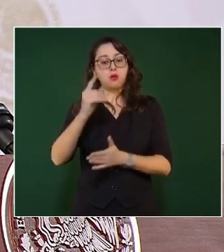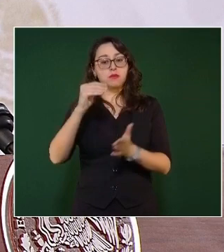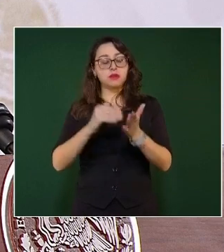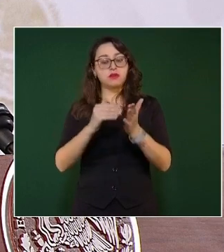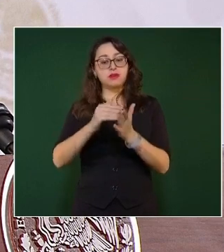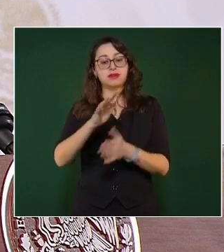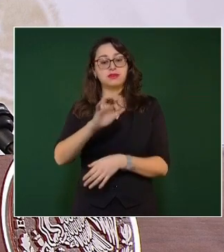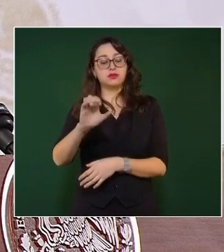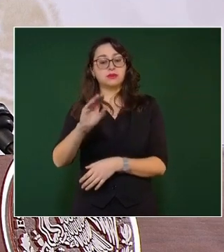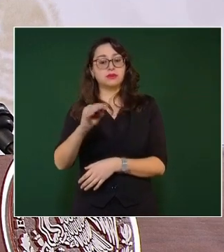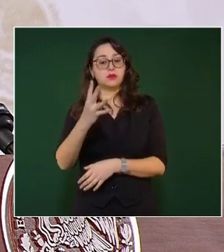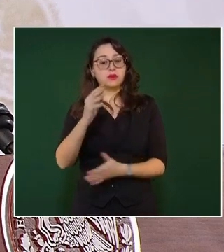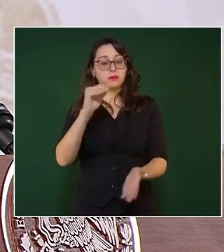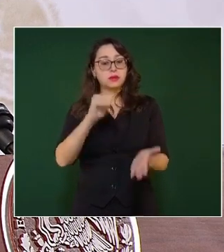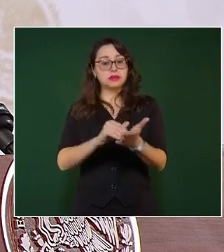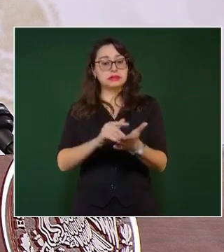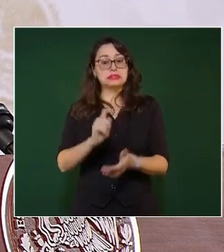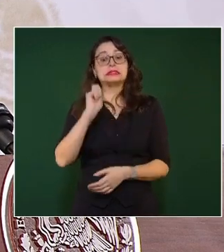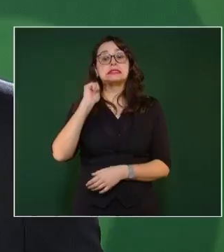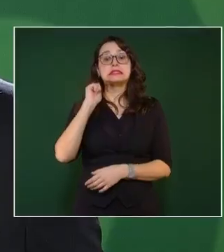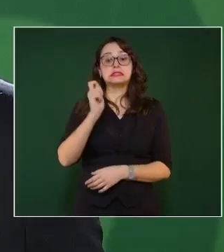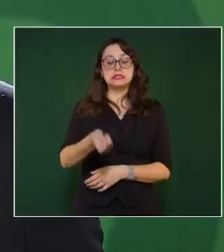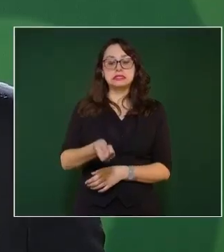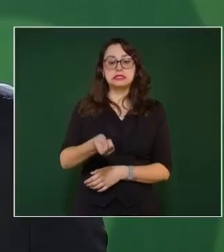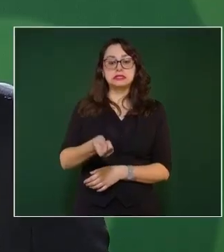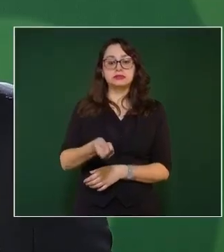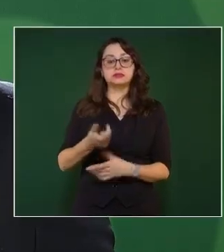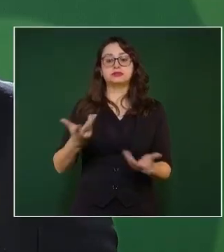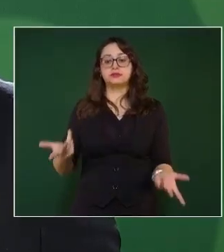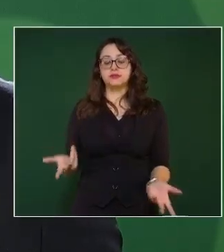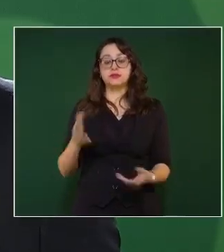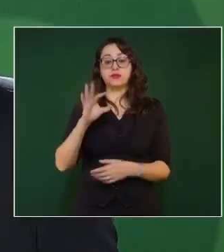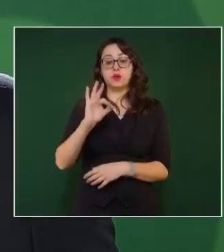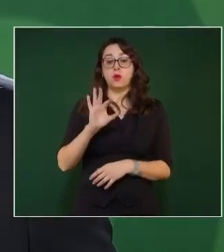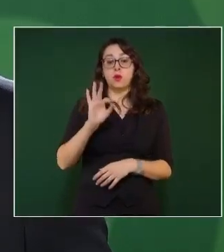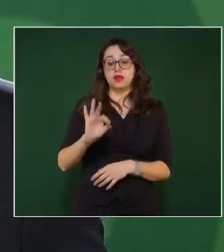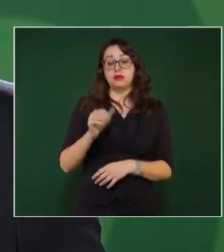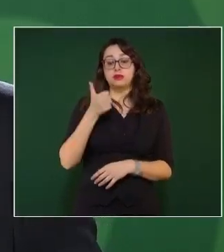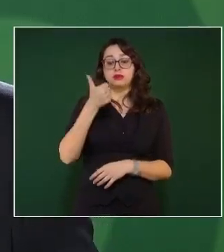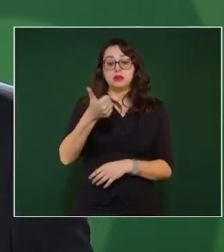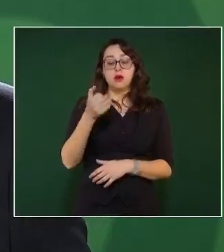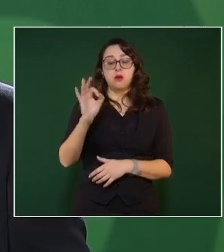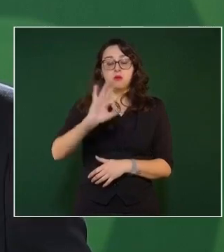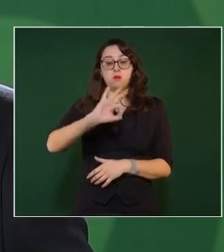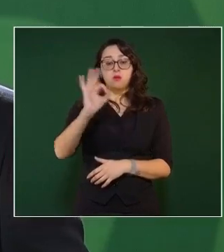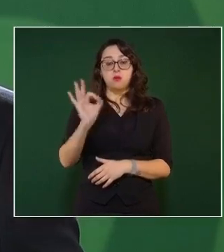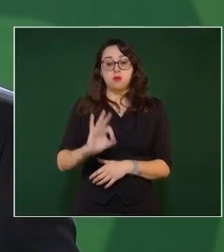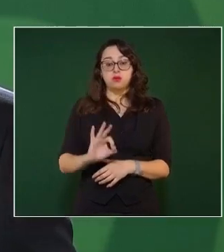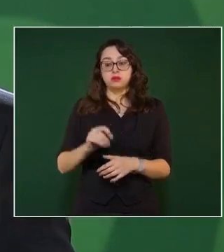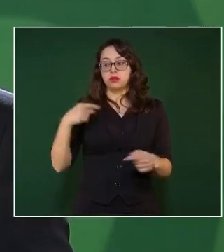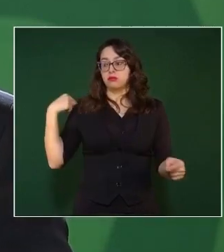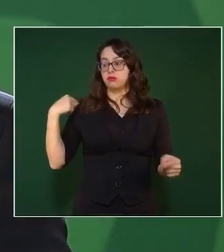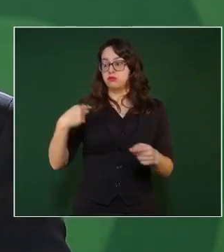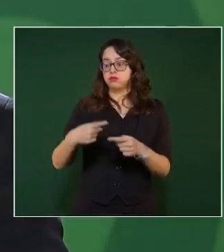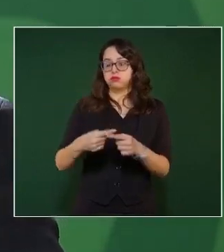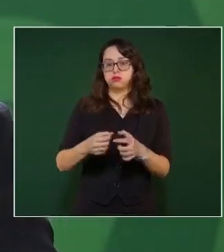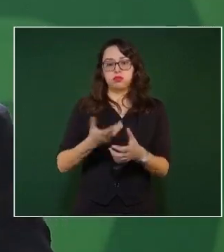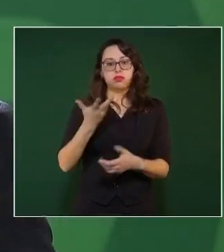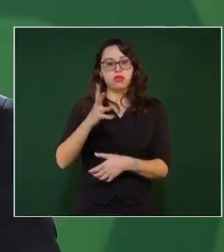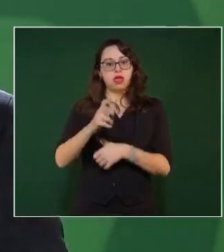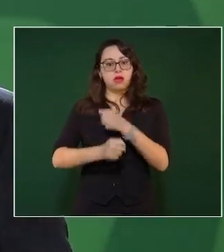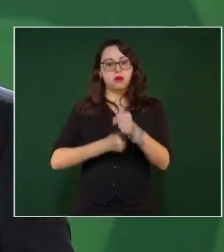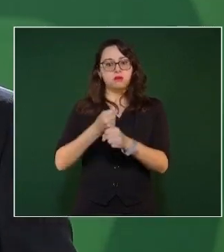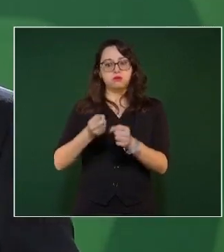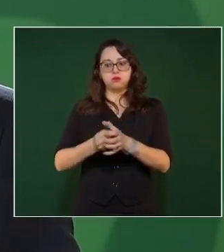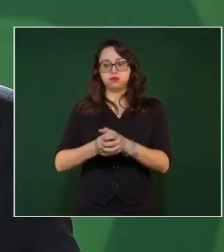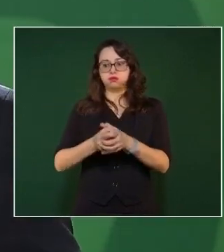1.594.000 personas, lo que representa que un 46% ha tenido en 10 años, un estado